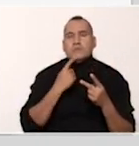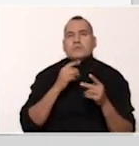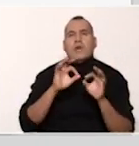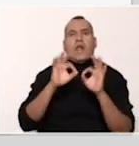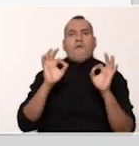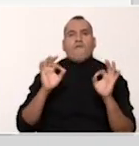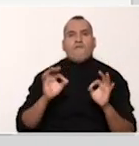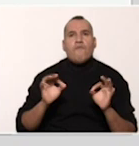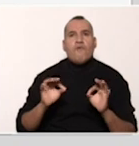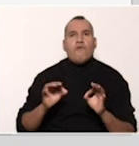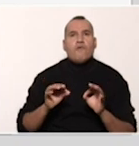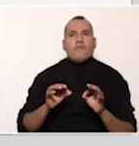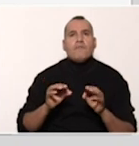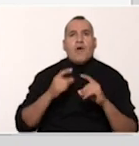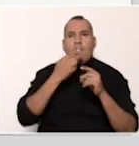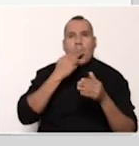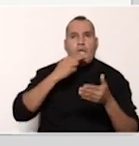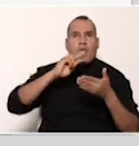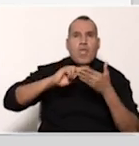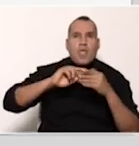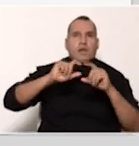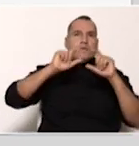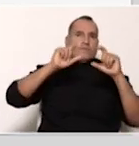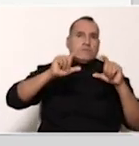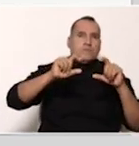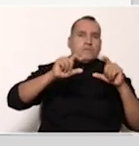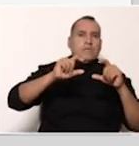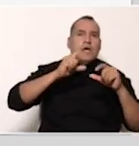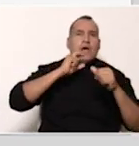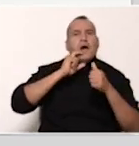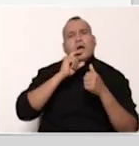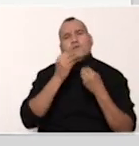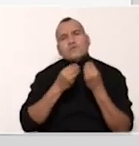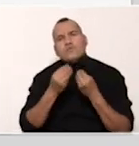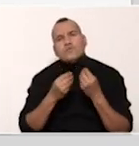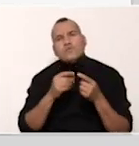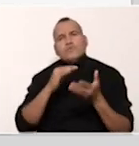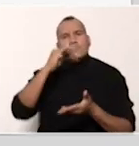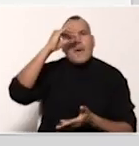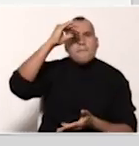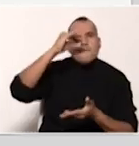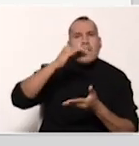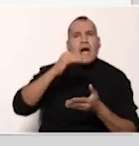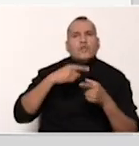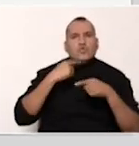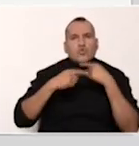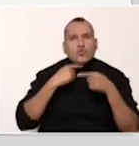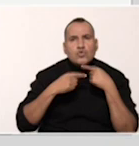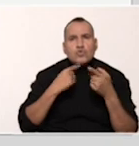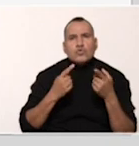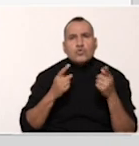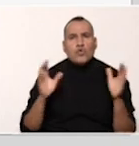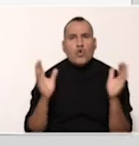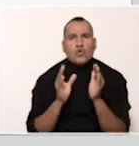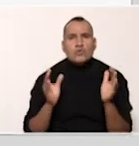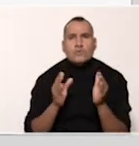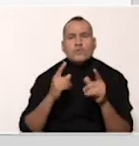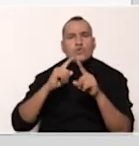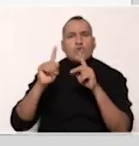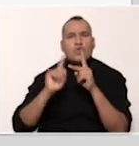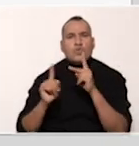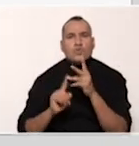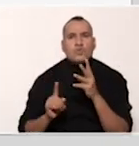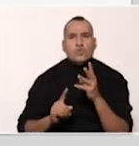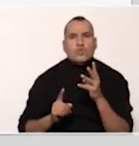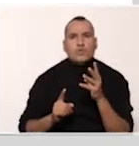El estilo de la etiqueta me permite darle características de ubicación, de tamaño, de color y de otros elementos que le dan